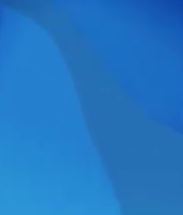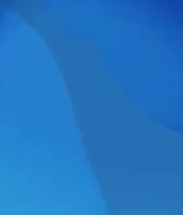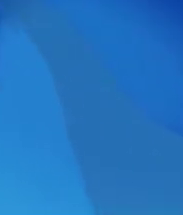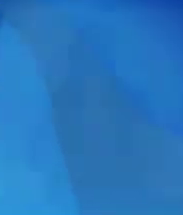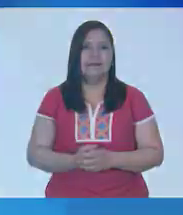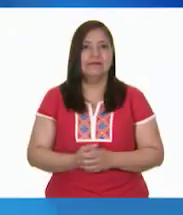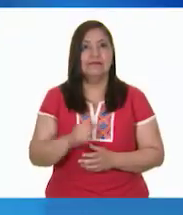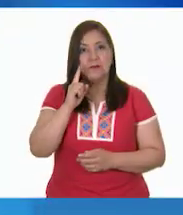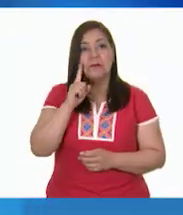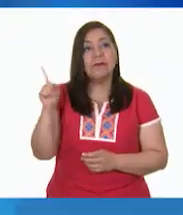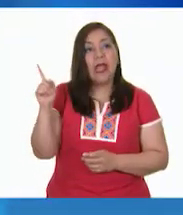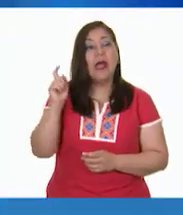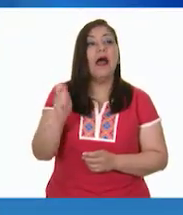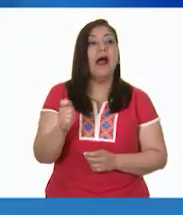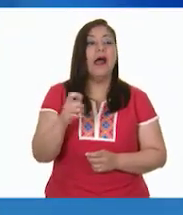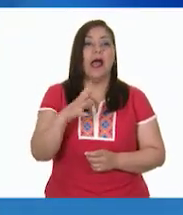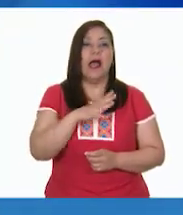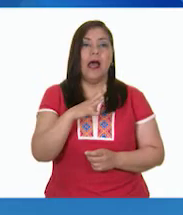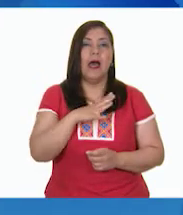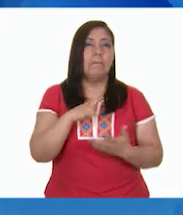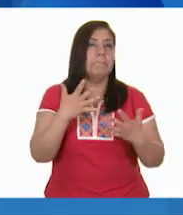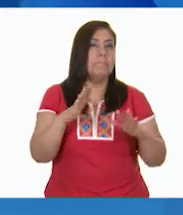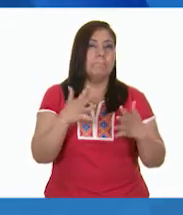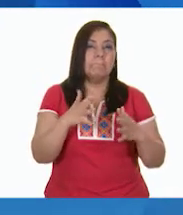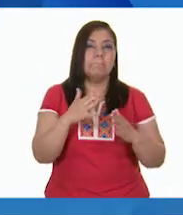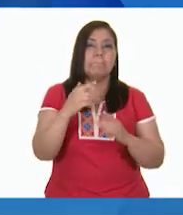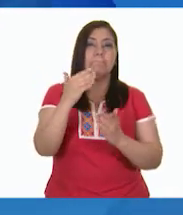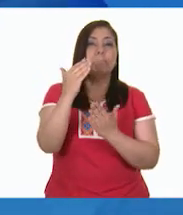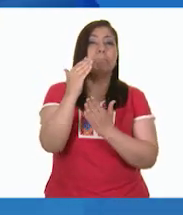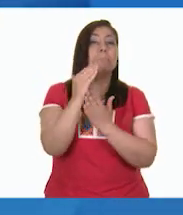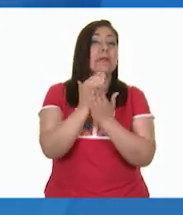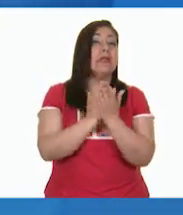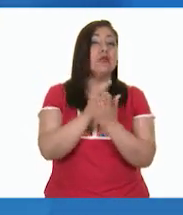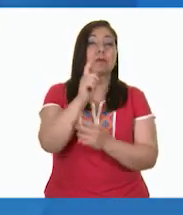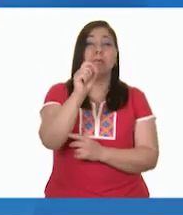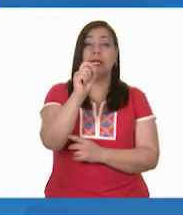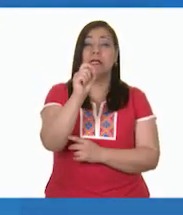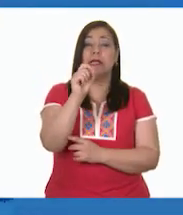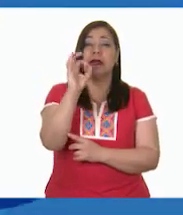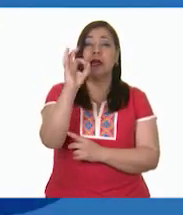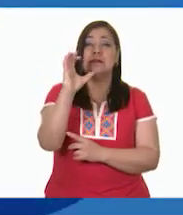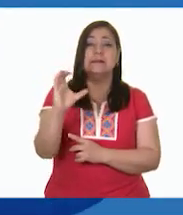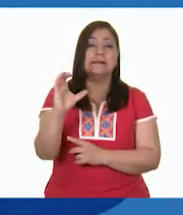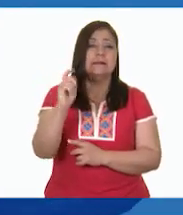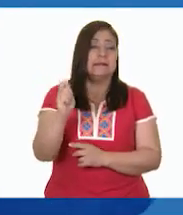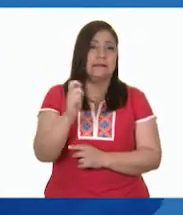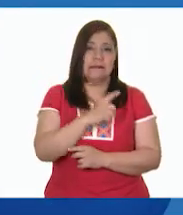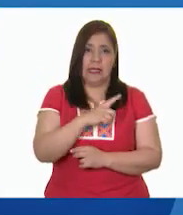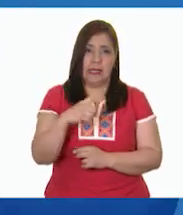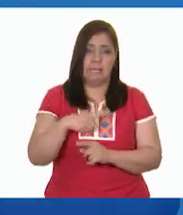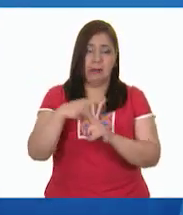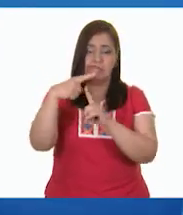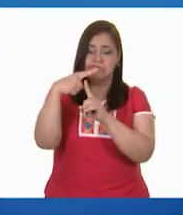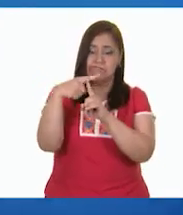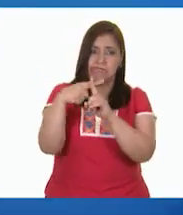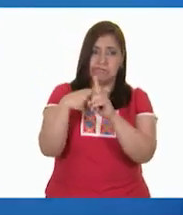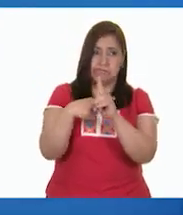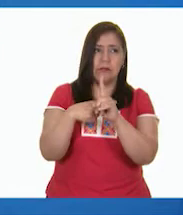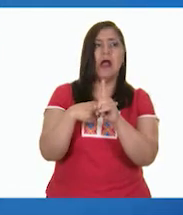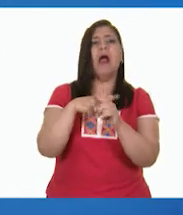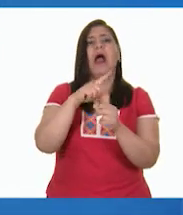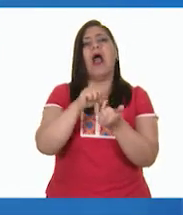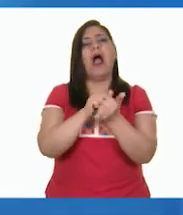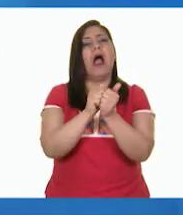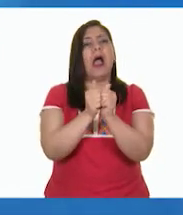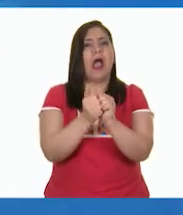Que tiene que estar con una temperatura de menos 20 grados centígrados. Y vamos a dejar que empiece a congelar